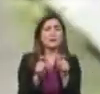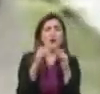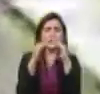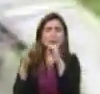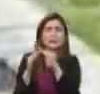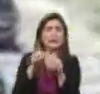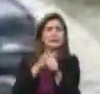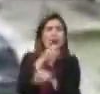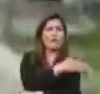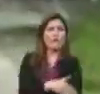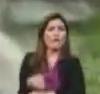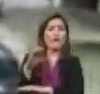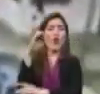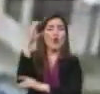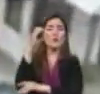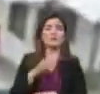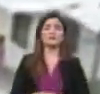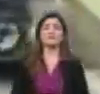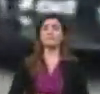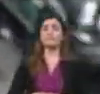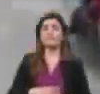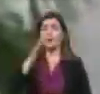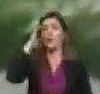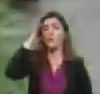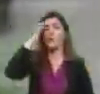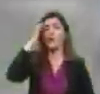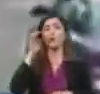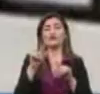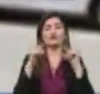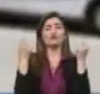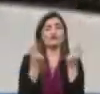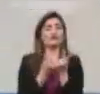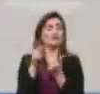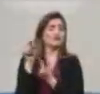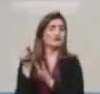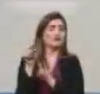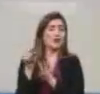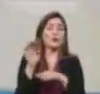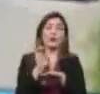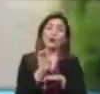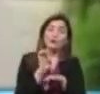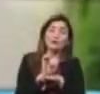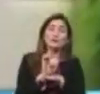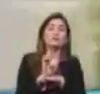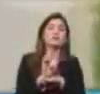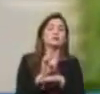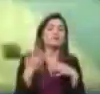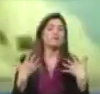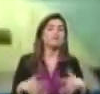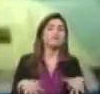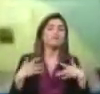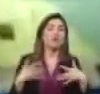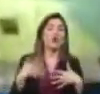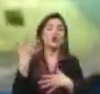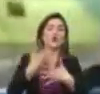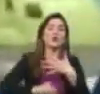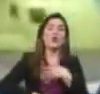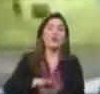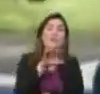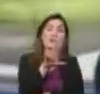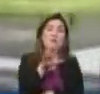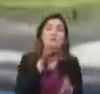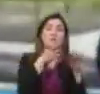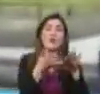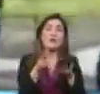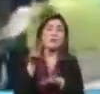La preocupación por los últimos ataques de grupos colombianos armados a las Fuerzas Armadas ecuatorianas, que ya dejan 3 muertos y más